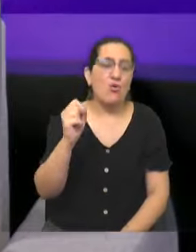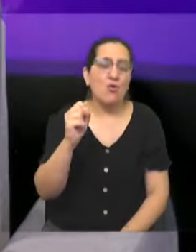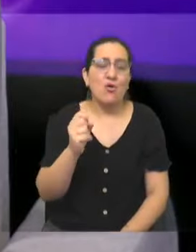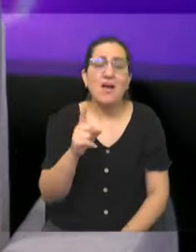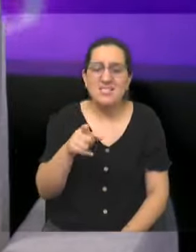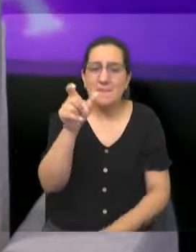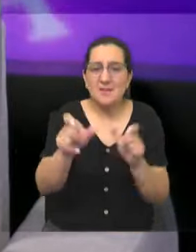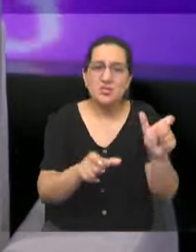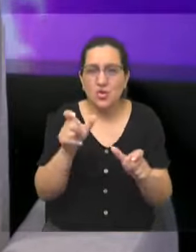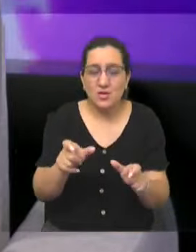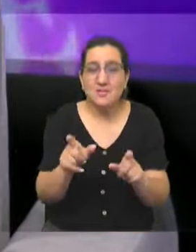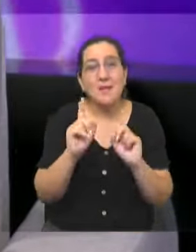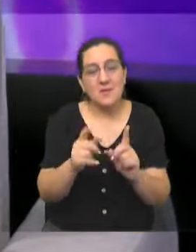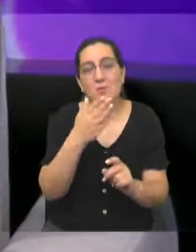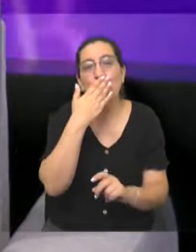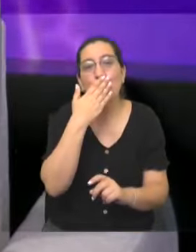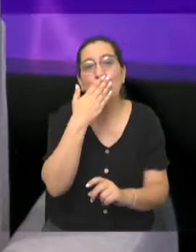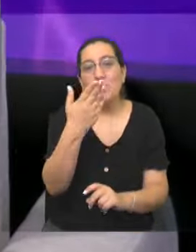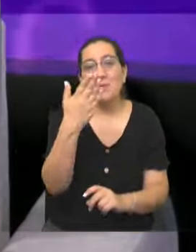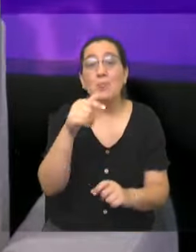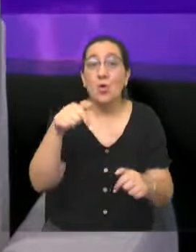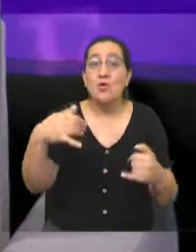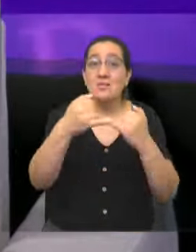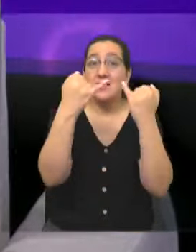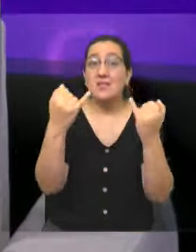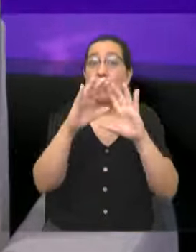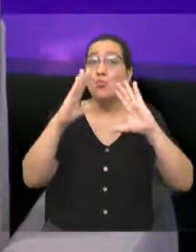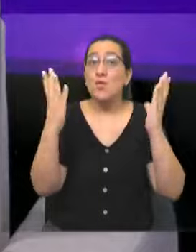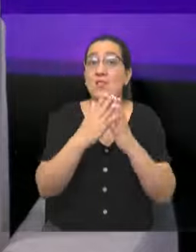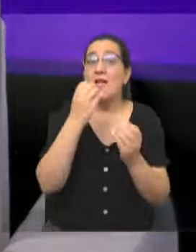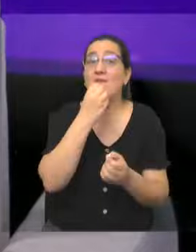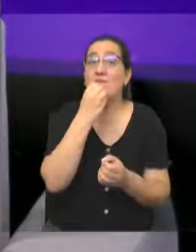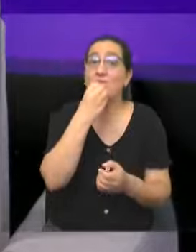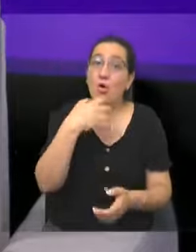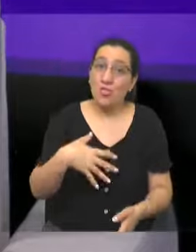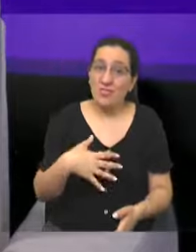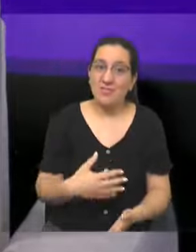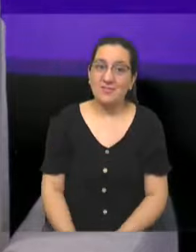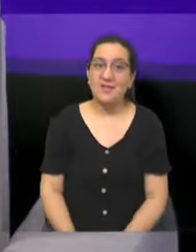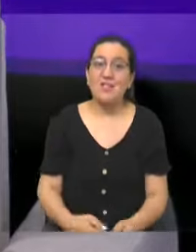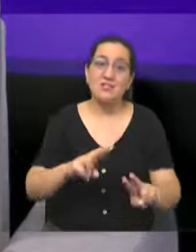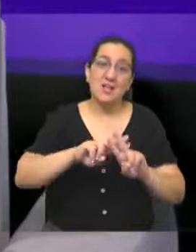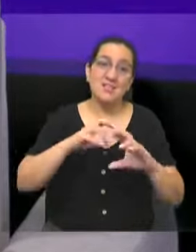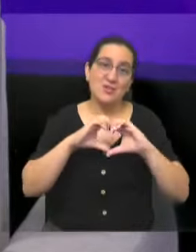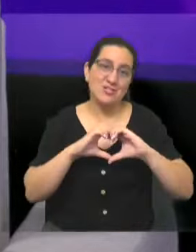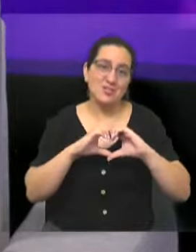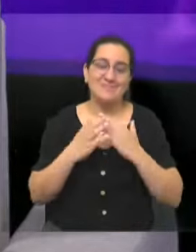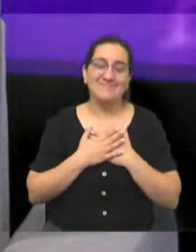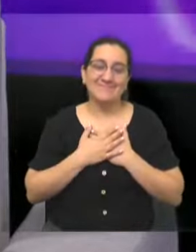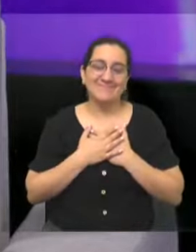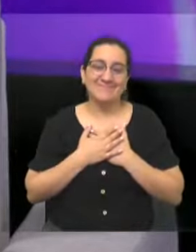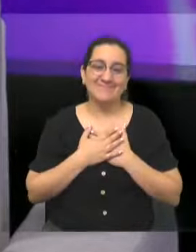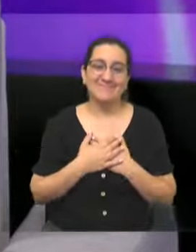gente también le mandamos un beso porque es el Día Mundial de la Bondad. Así que hashtag corazón, hashtag te queremos,